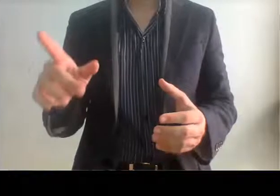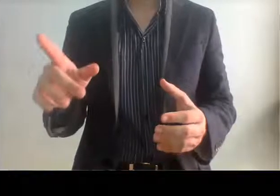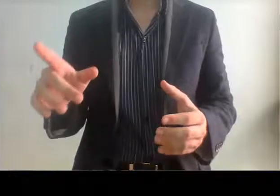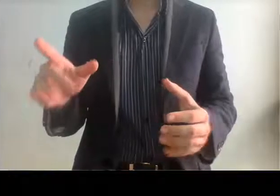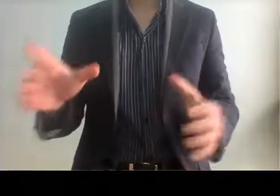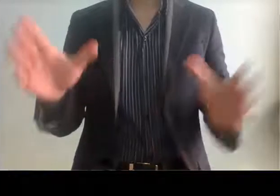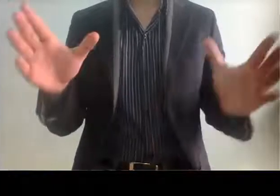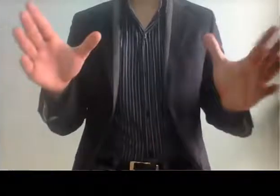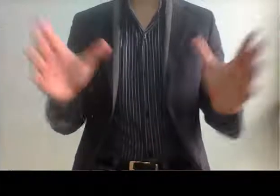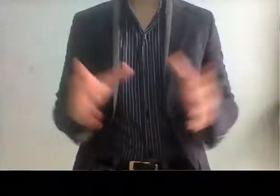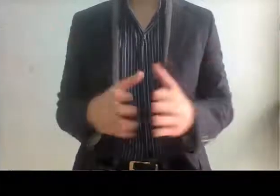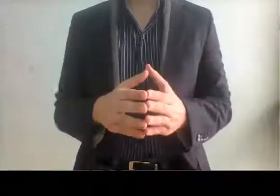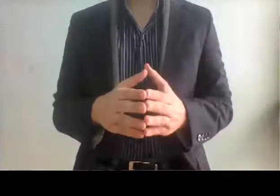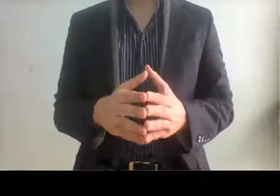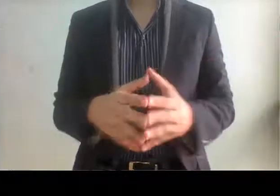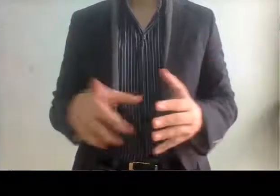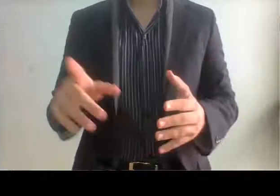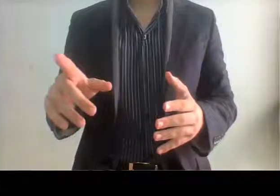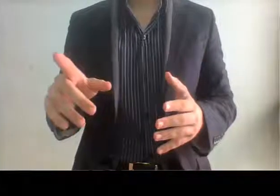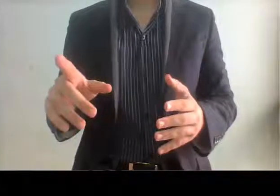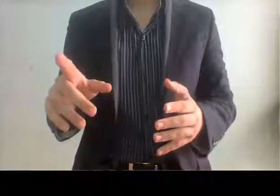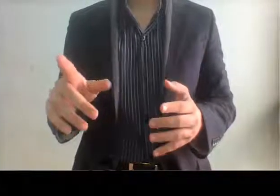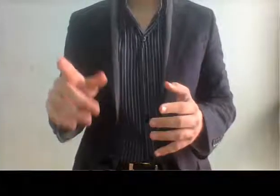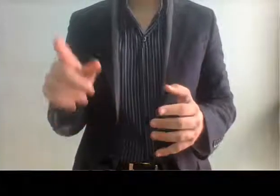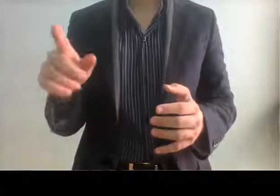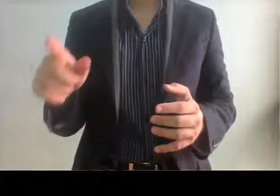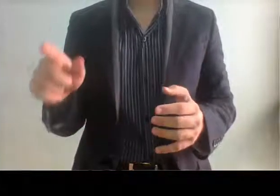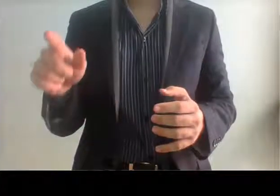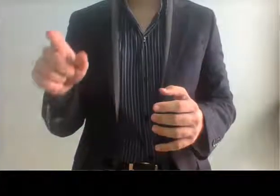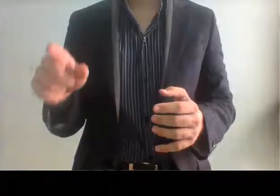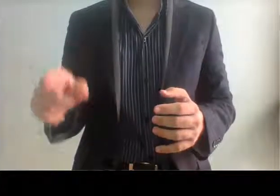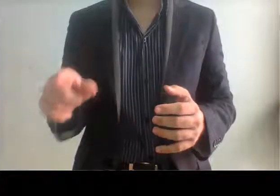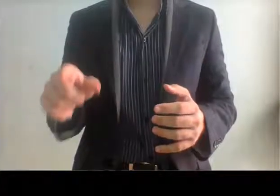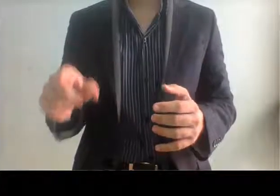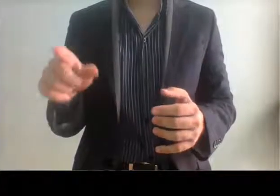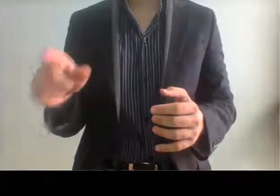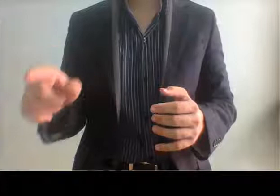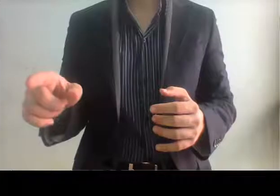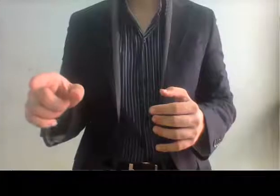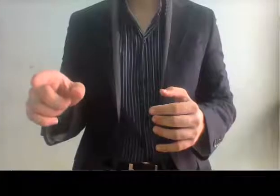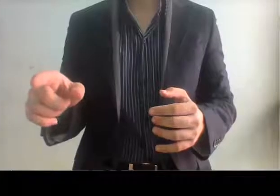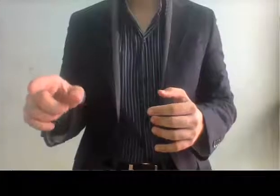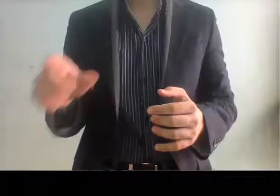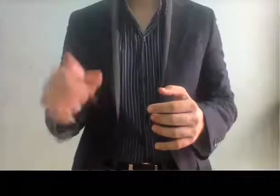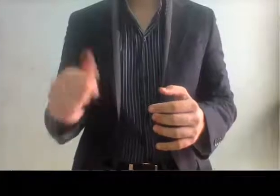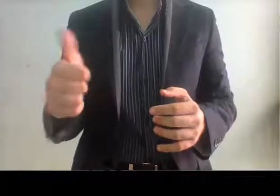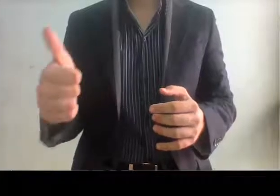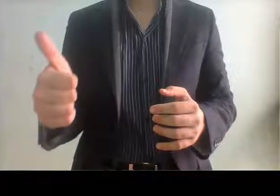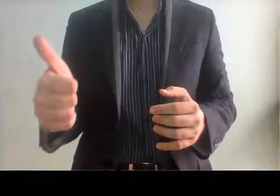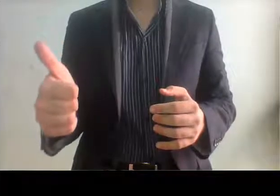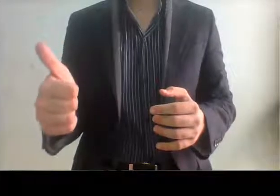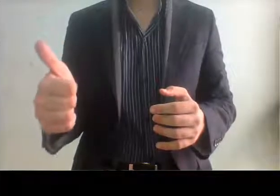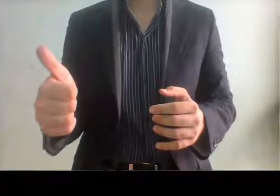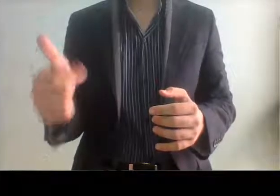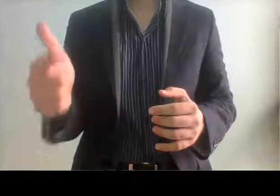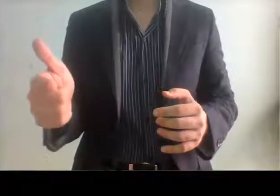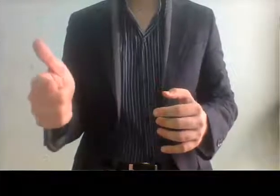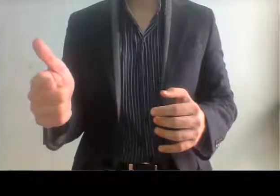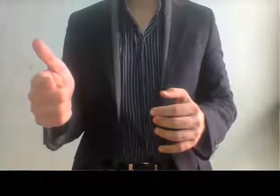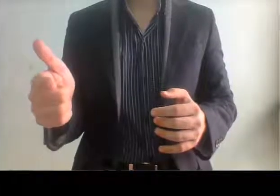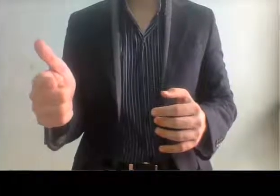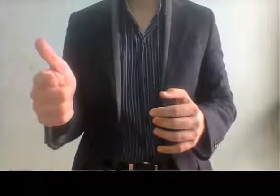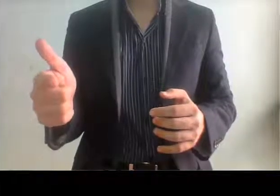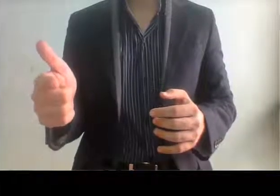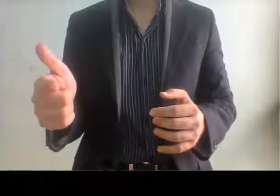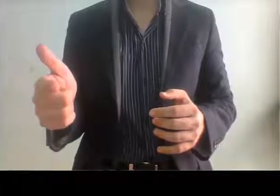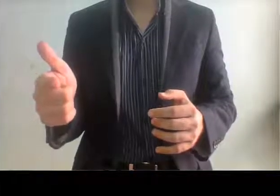dicen, los estados dijeron, no, Gatell nos echa la culpa. Yo le voy a decir muy sencillo. ¿Quiénes fueron los que decidieron tener su propio semáforo? Fueron los gobernadores del PAN, los